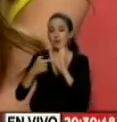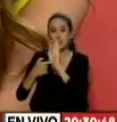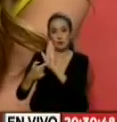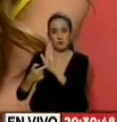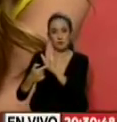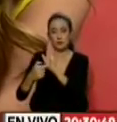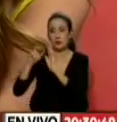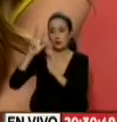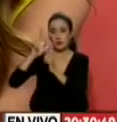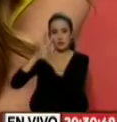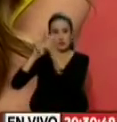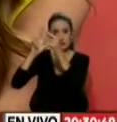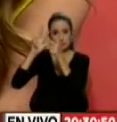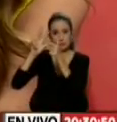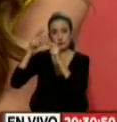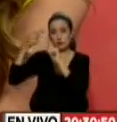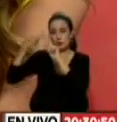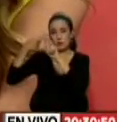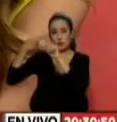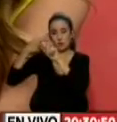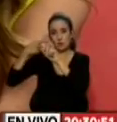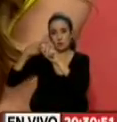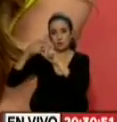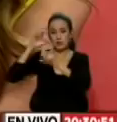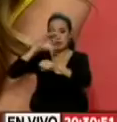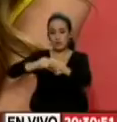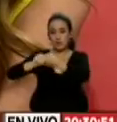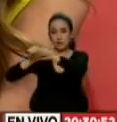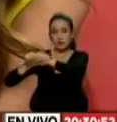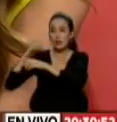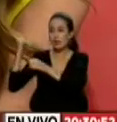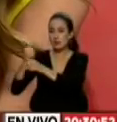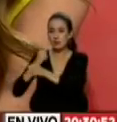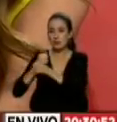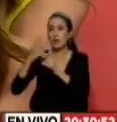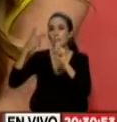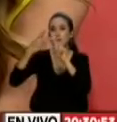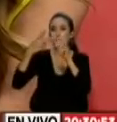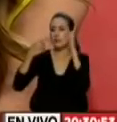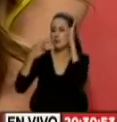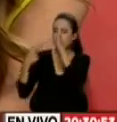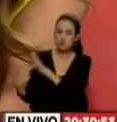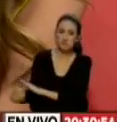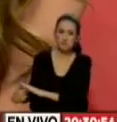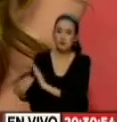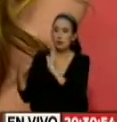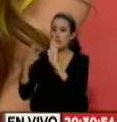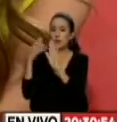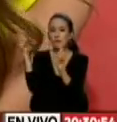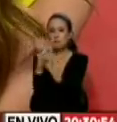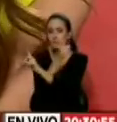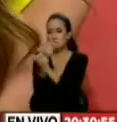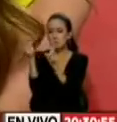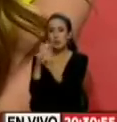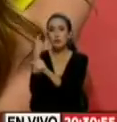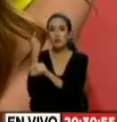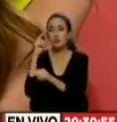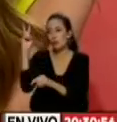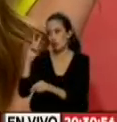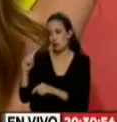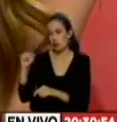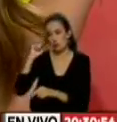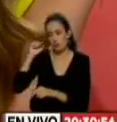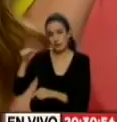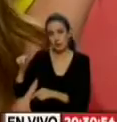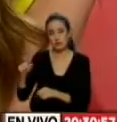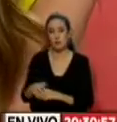tres puntos: el trabajo esclavo, xenofobia y los delitos de odio y maltrato brutal en contra de mujeres y niños venezolanos que pasan en